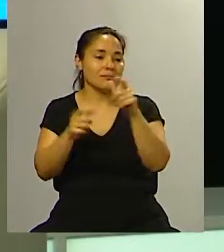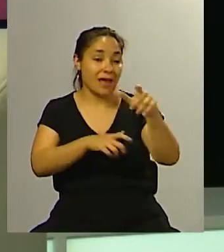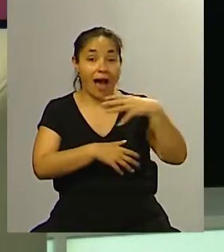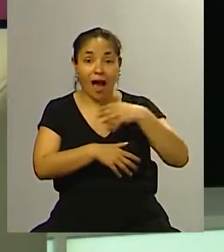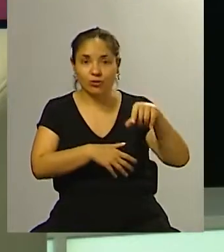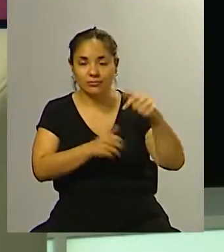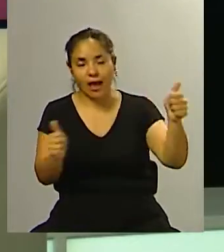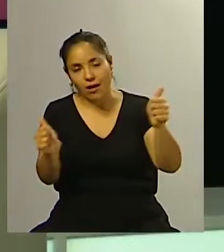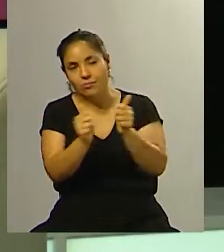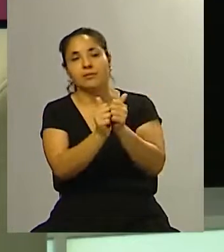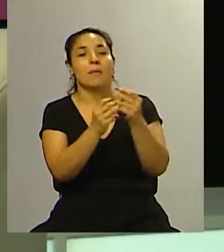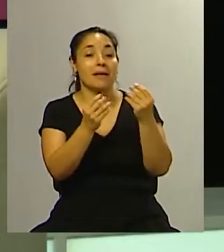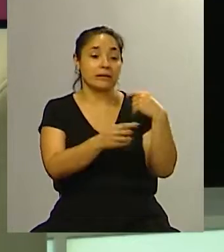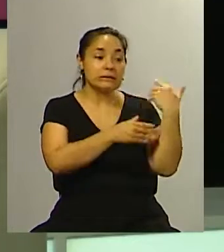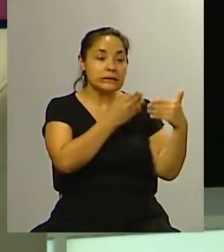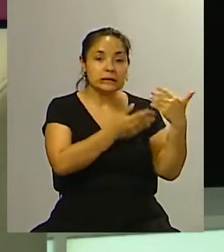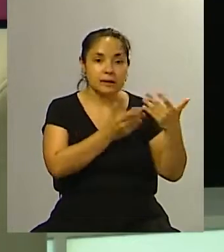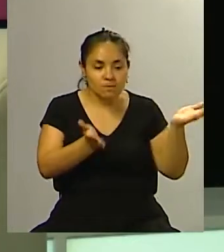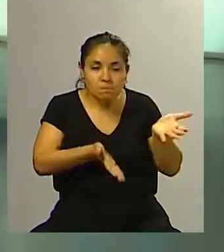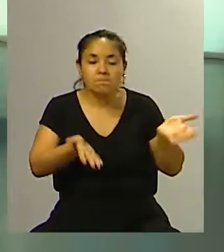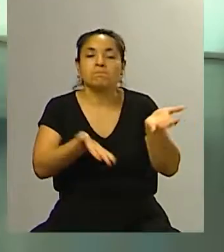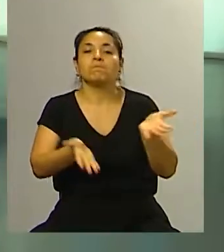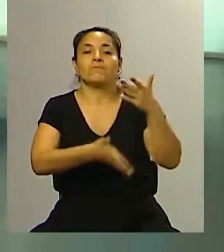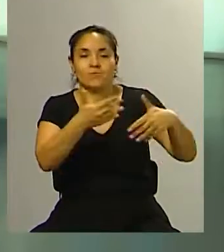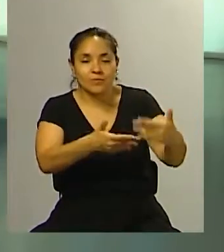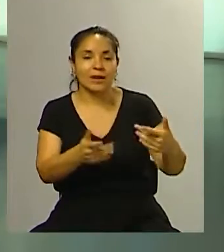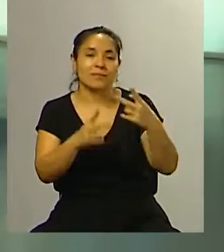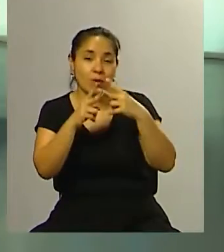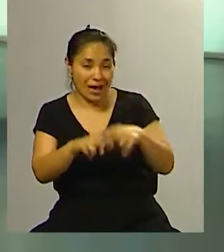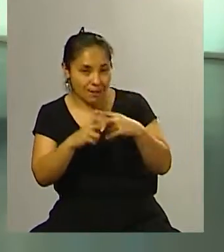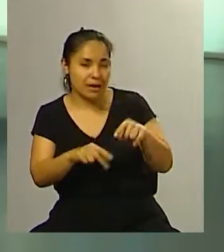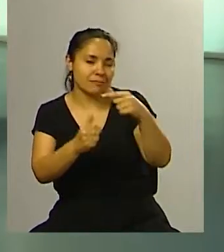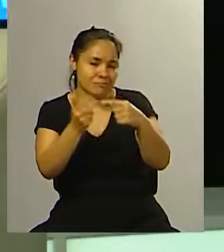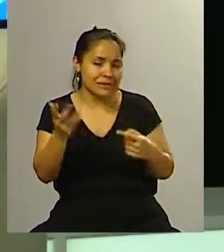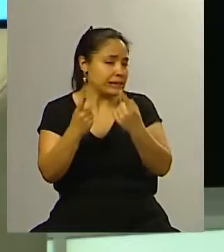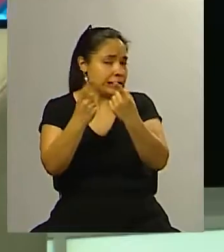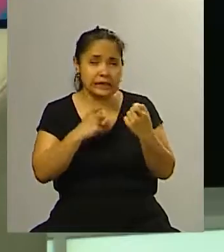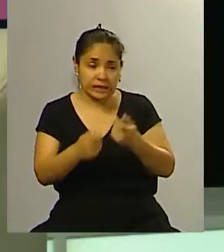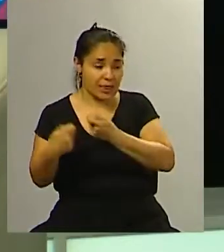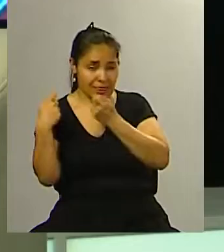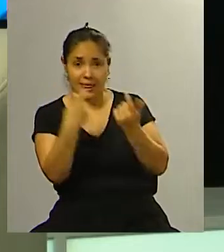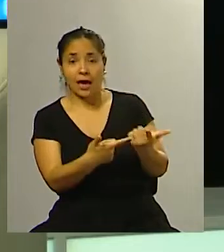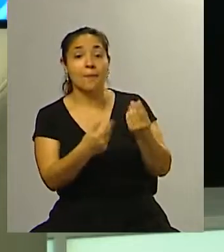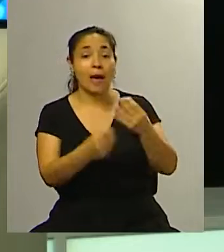recomponer estas trayectorias y a su vez también para darle las herramientas necesarias, ¿no?, al estudiante para también